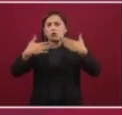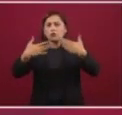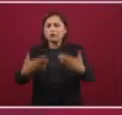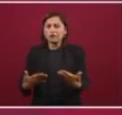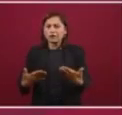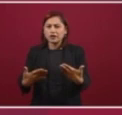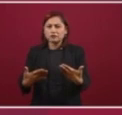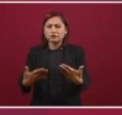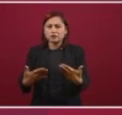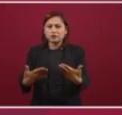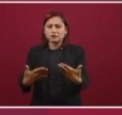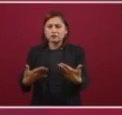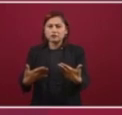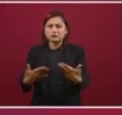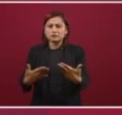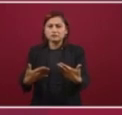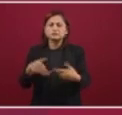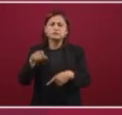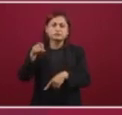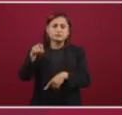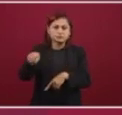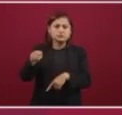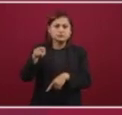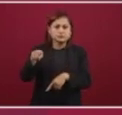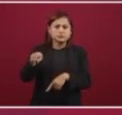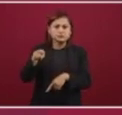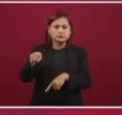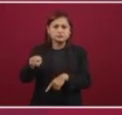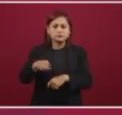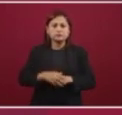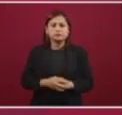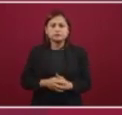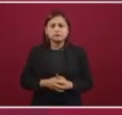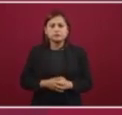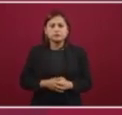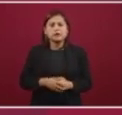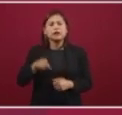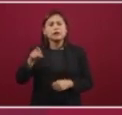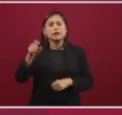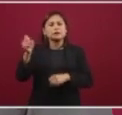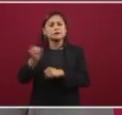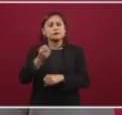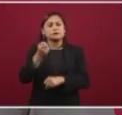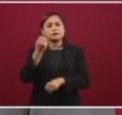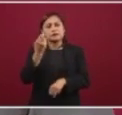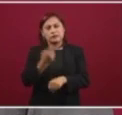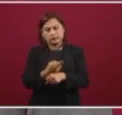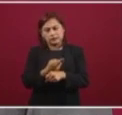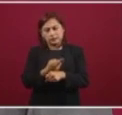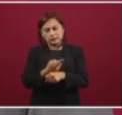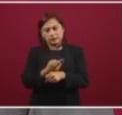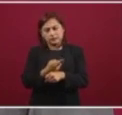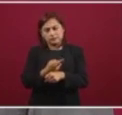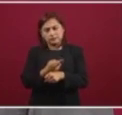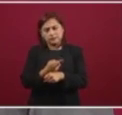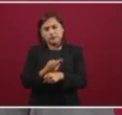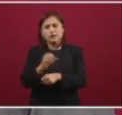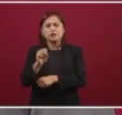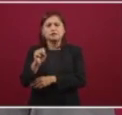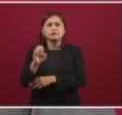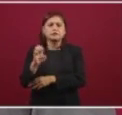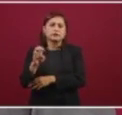el trabajo que ya está realizando el secretario de Medio